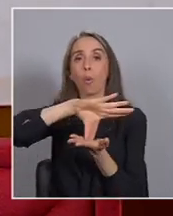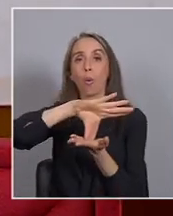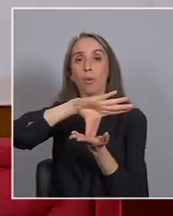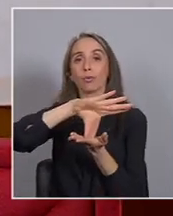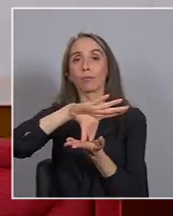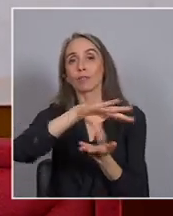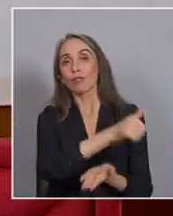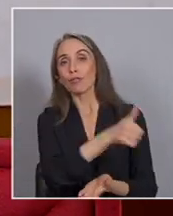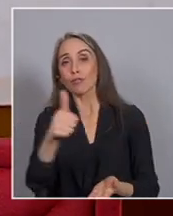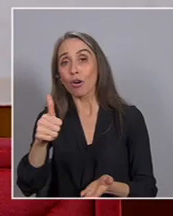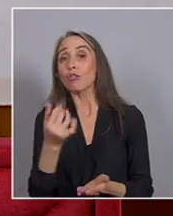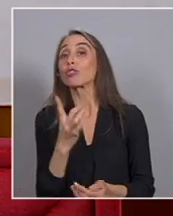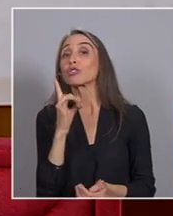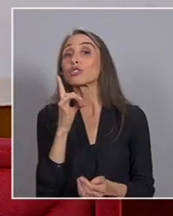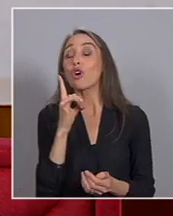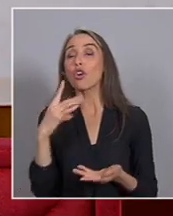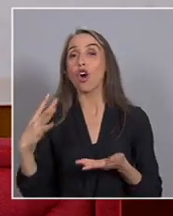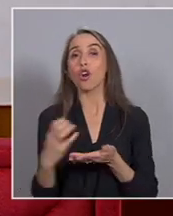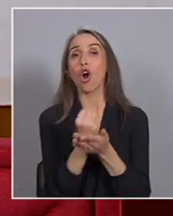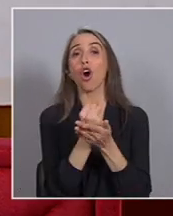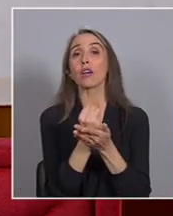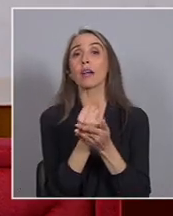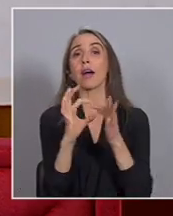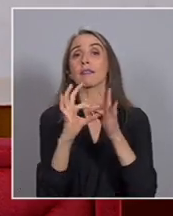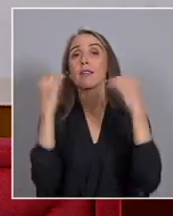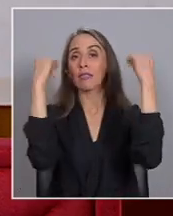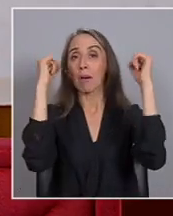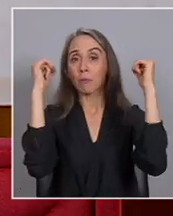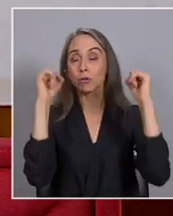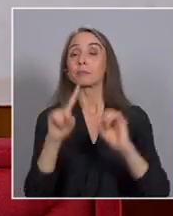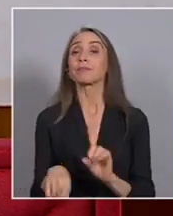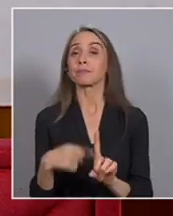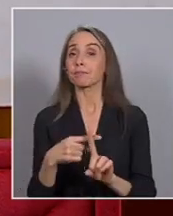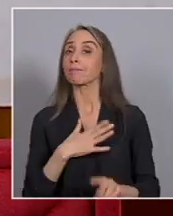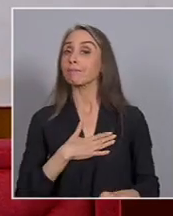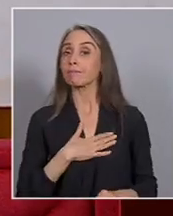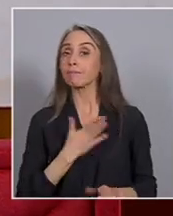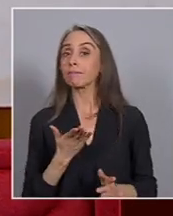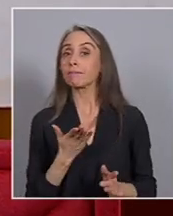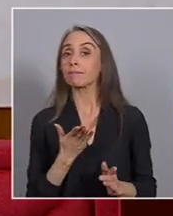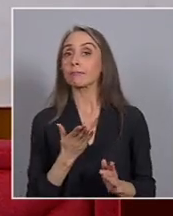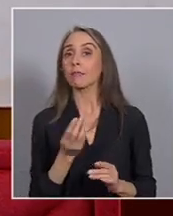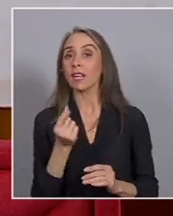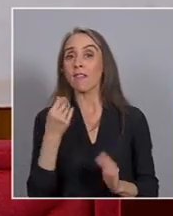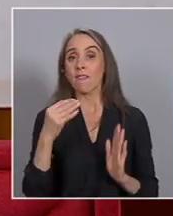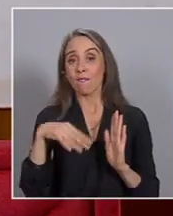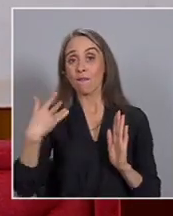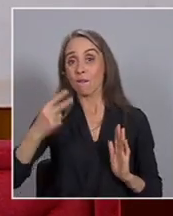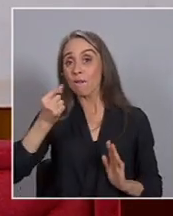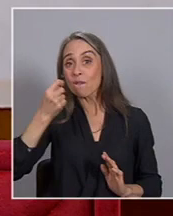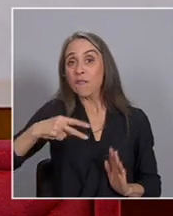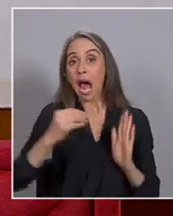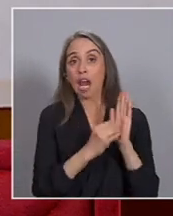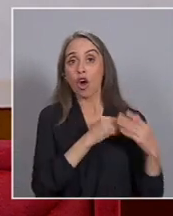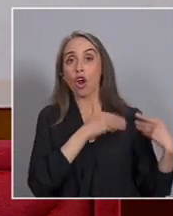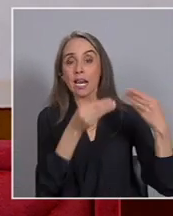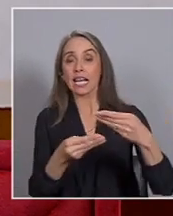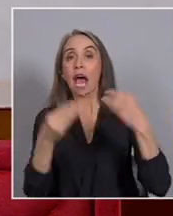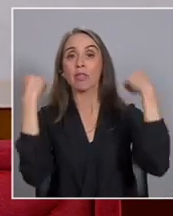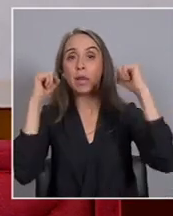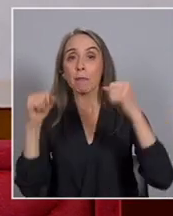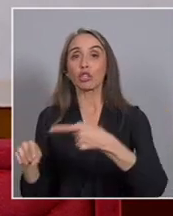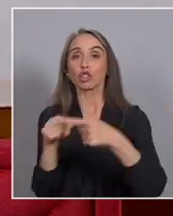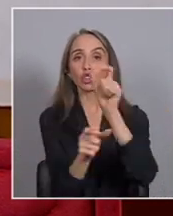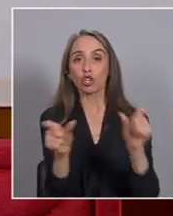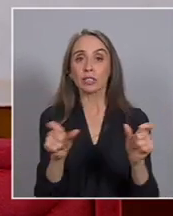manera que solo consigue el deporte. Además, se va a dejar un valioso legado que va a ser deportivo,